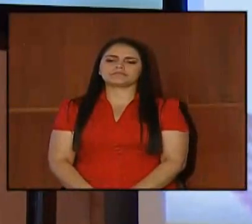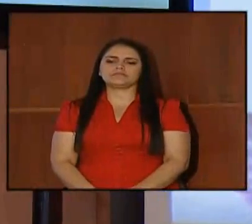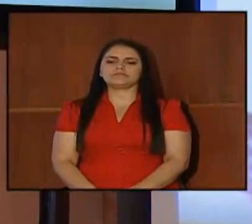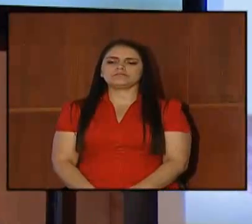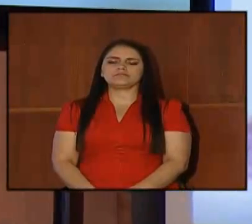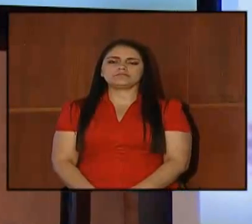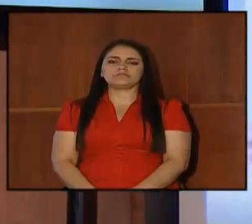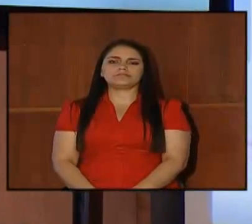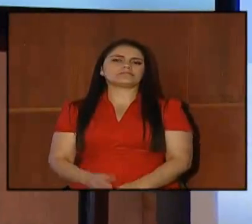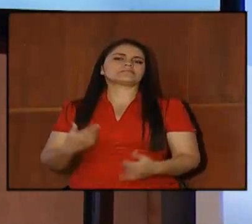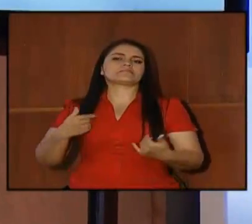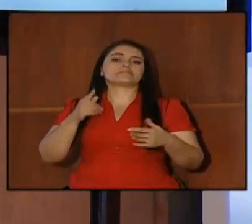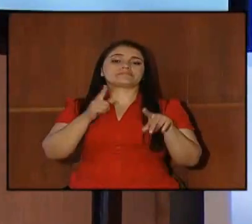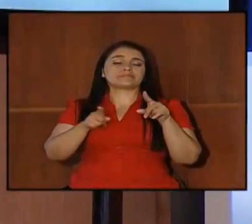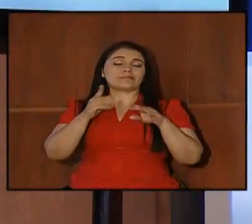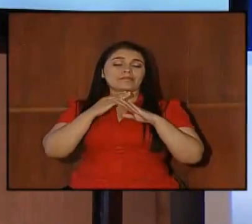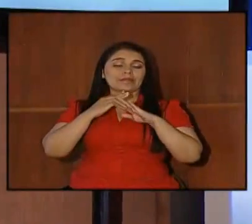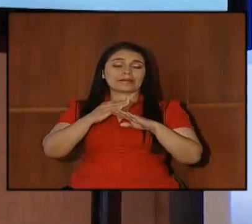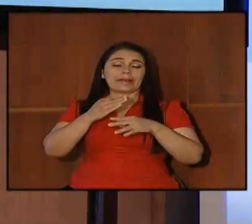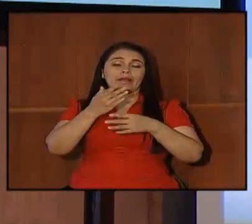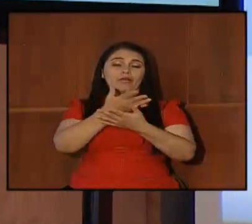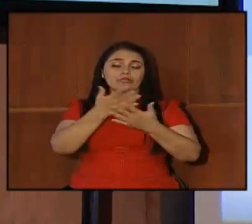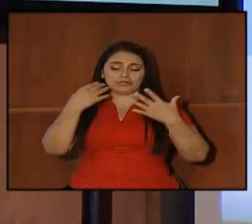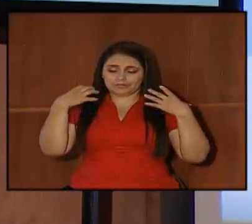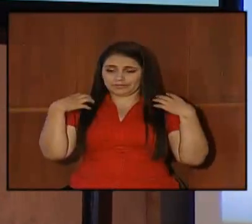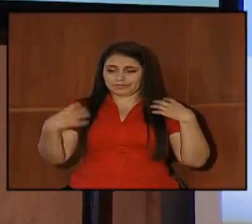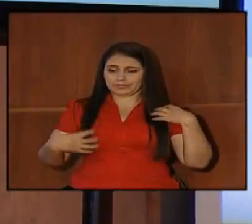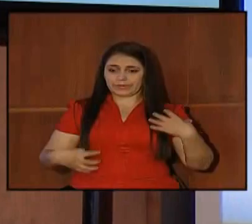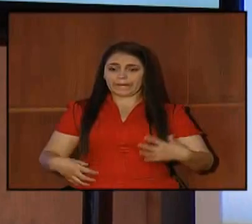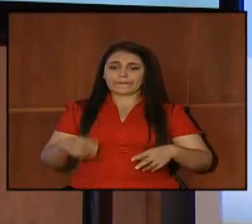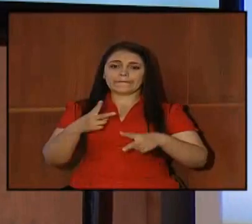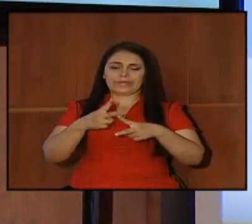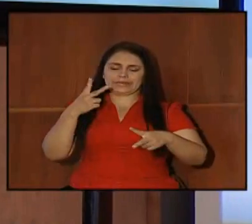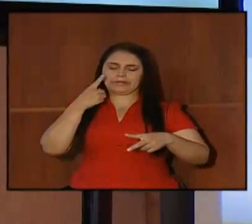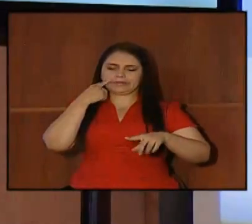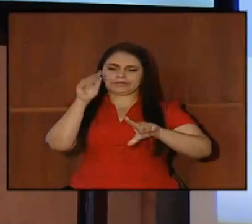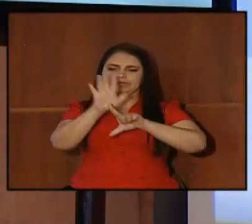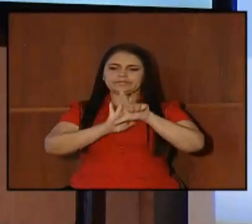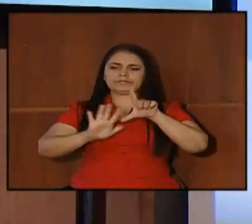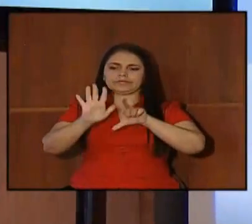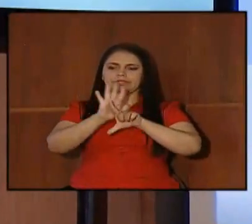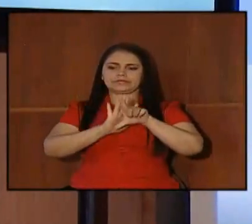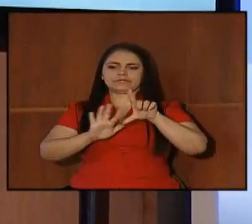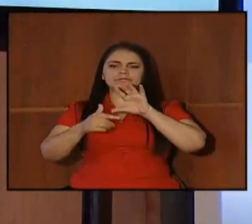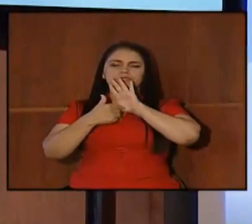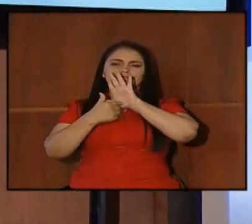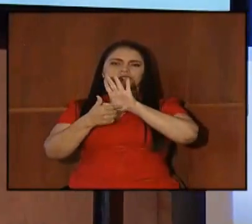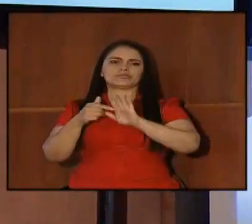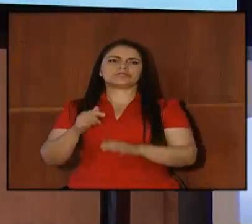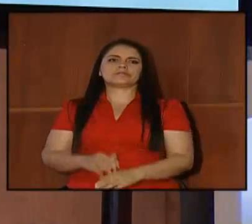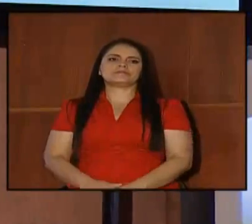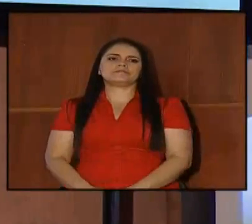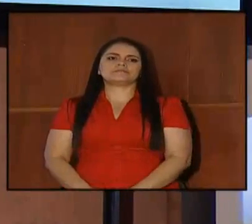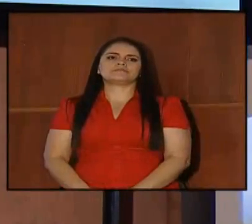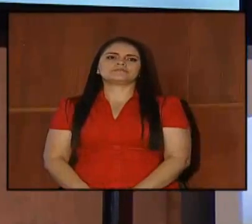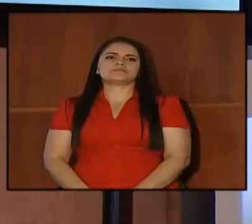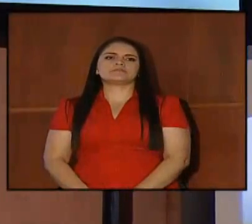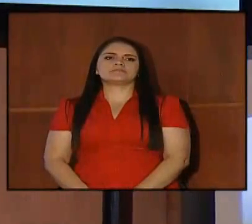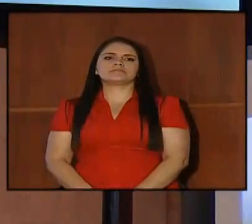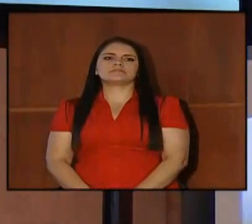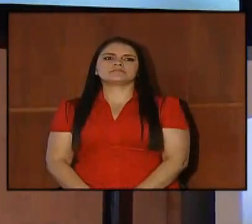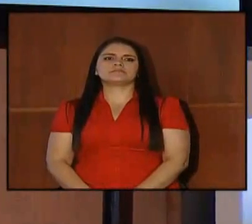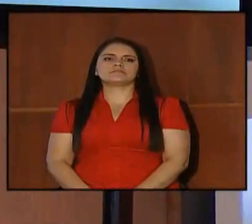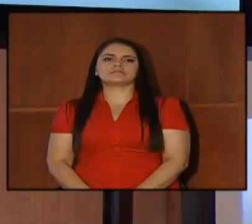zonas de riesgo, vamos a ver un video en el que vamos